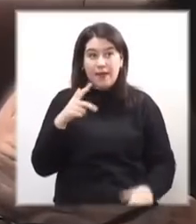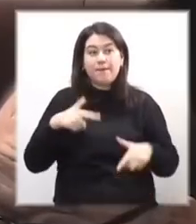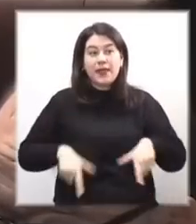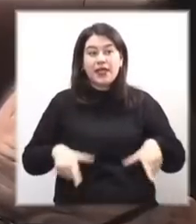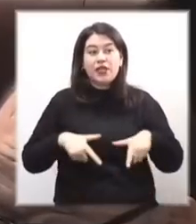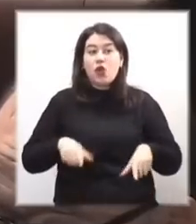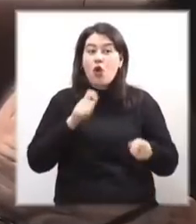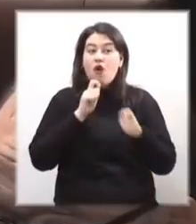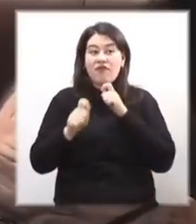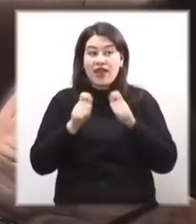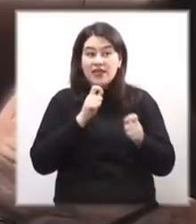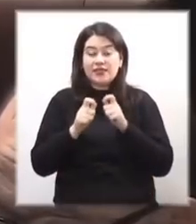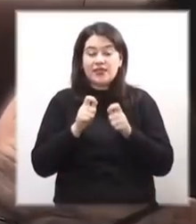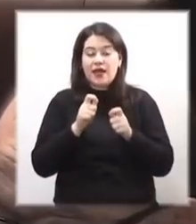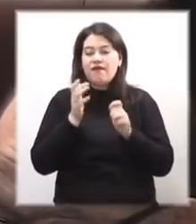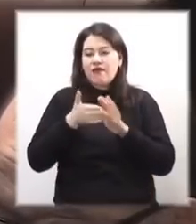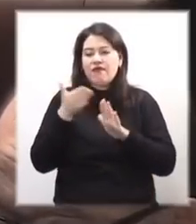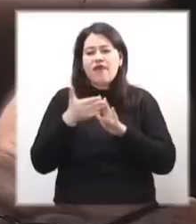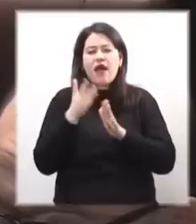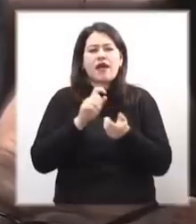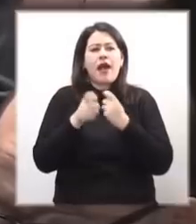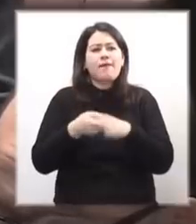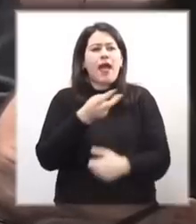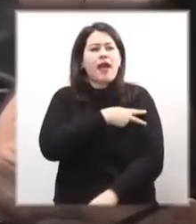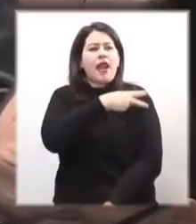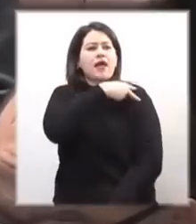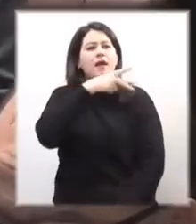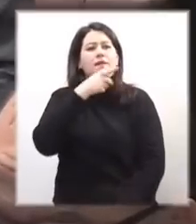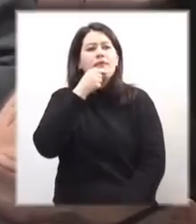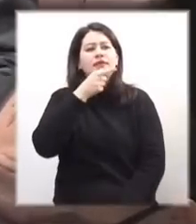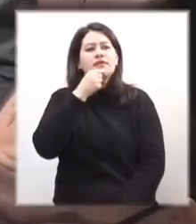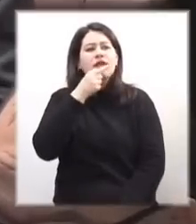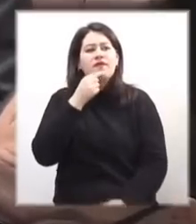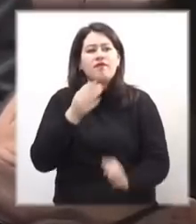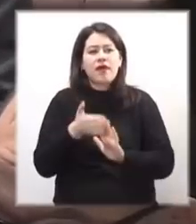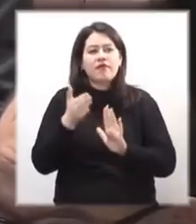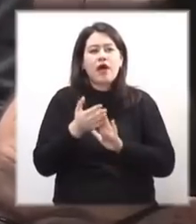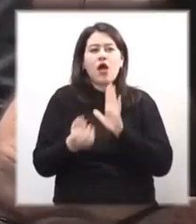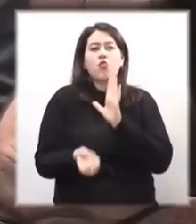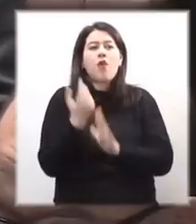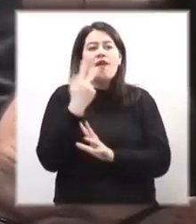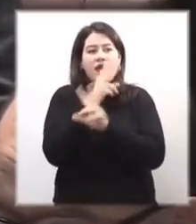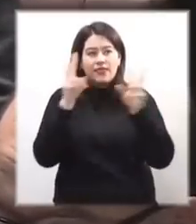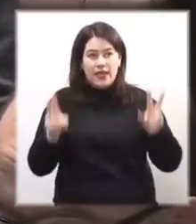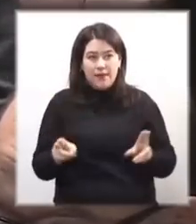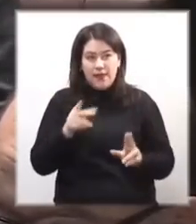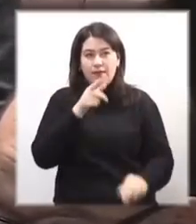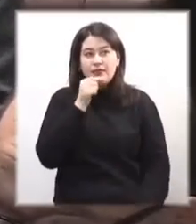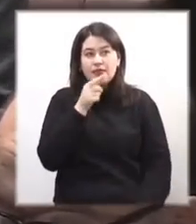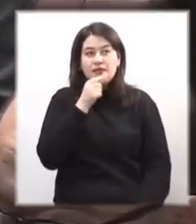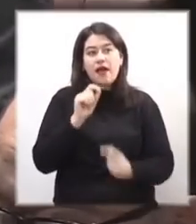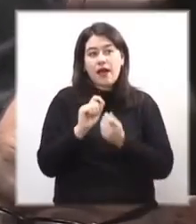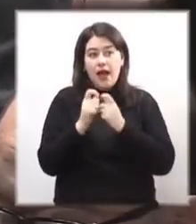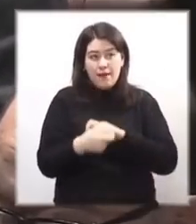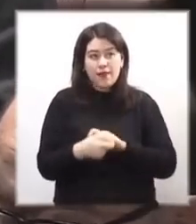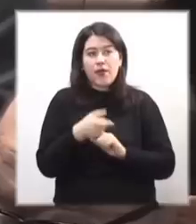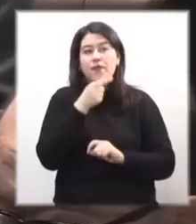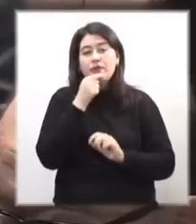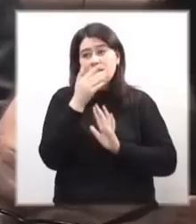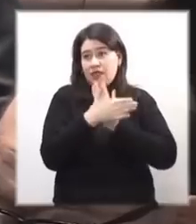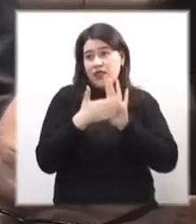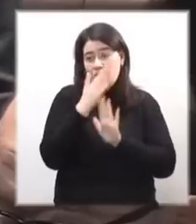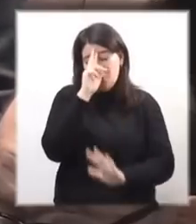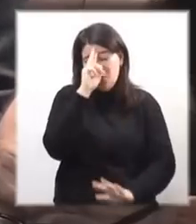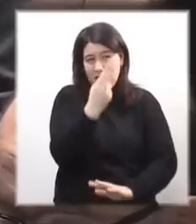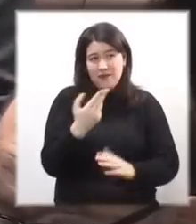ministro en una conferencia de prensa anunció cambios en las jerarquías de la policía. Anunció el inicio de una nueva etapa, con cambios en la Policía